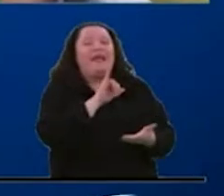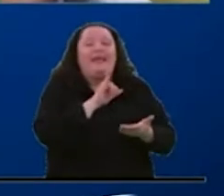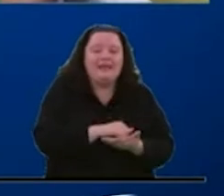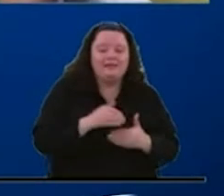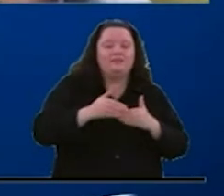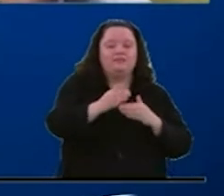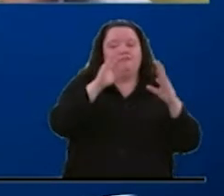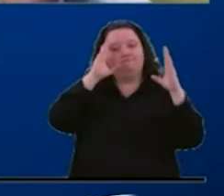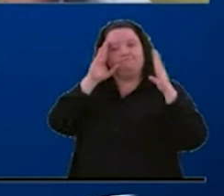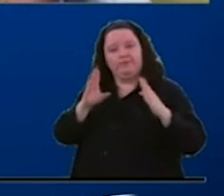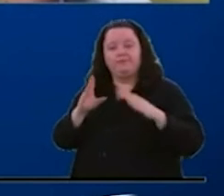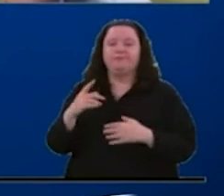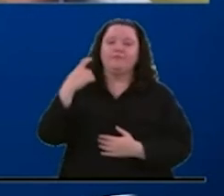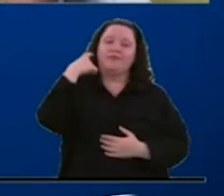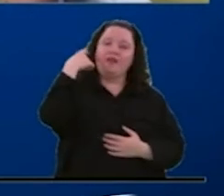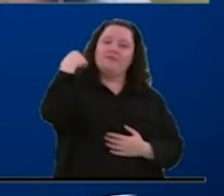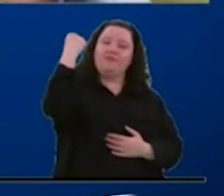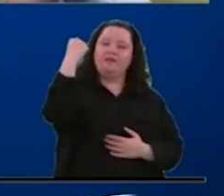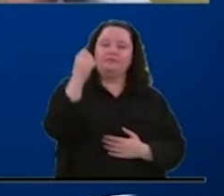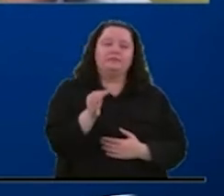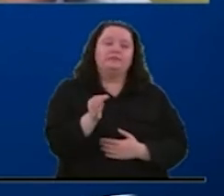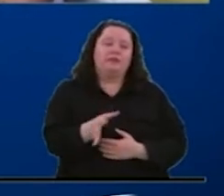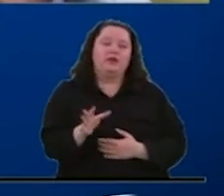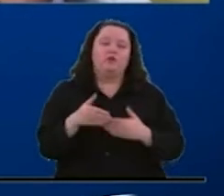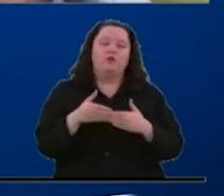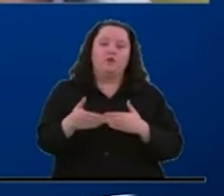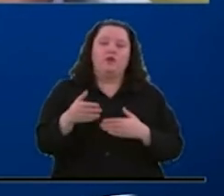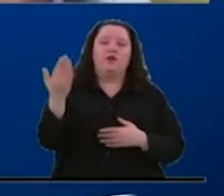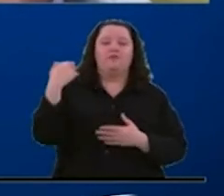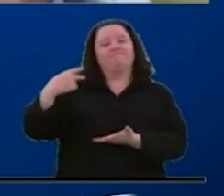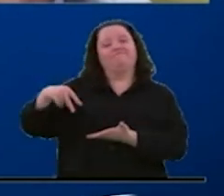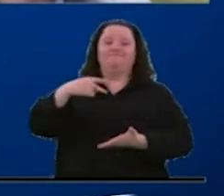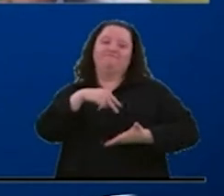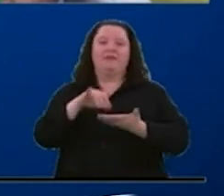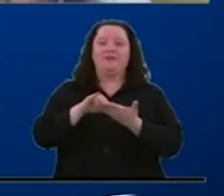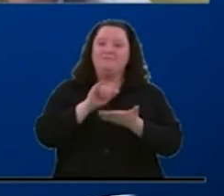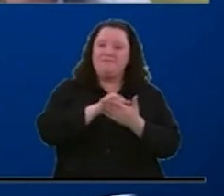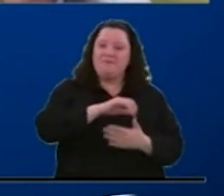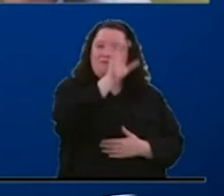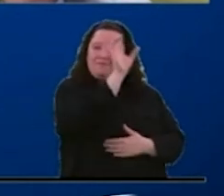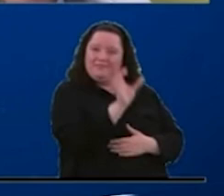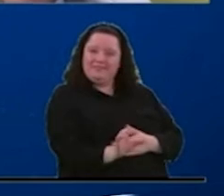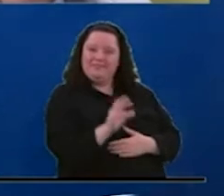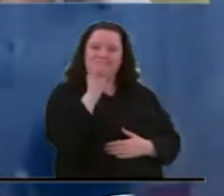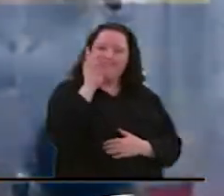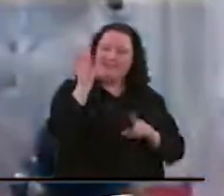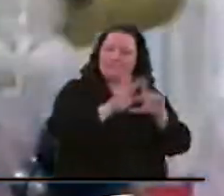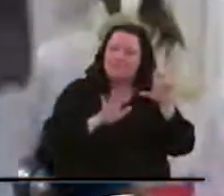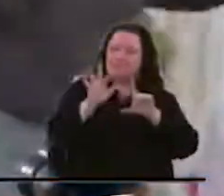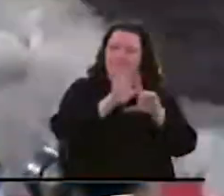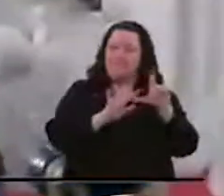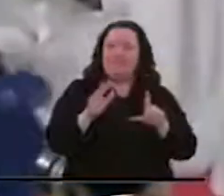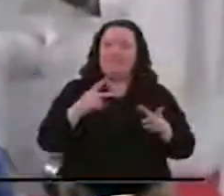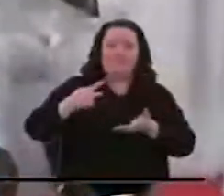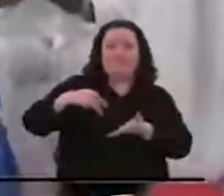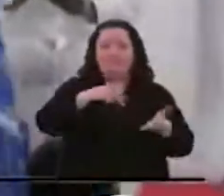derechos. Francia, seguramente vamos a poder ver unas imágenes. La vi muy bailadora en el Pacífico colombiano. Ese